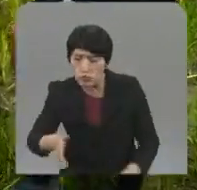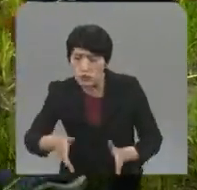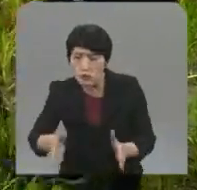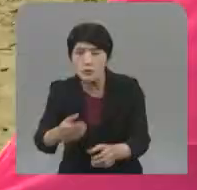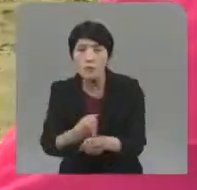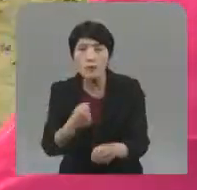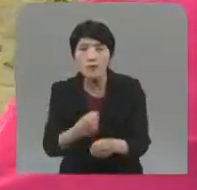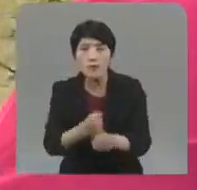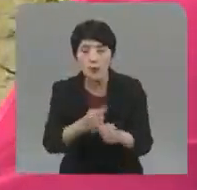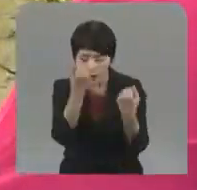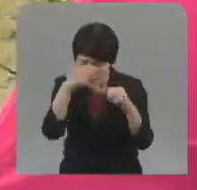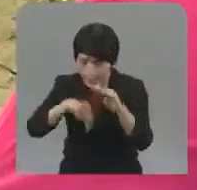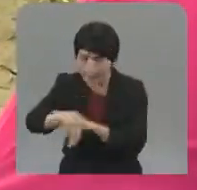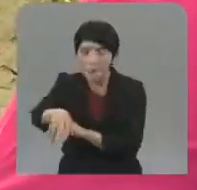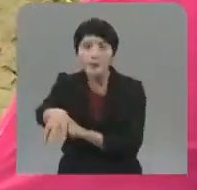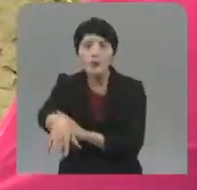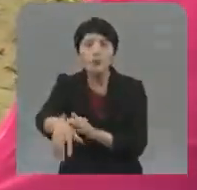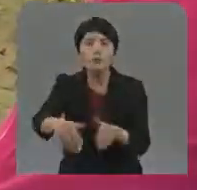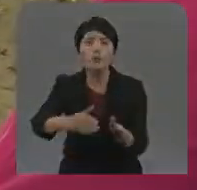décadas